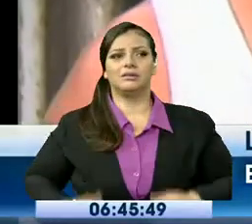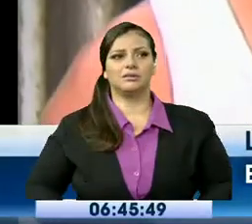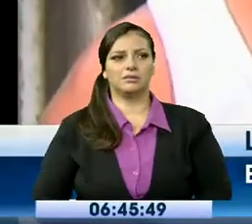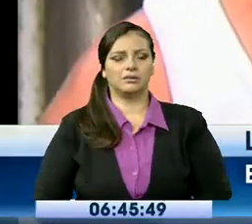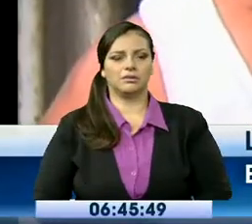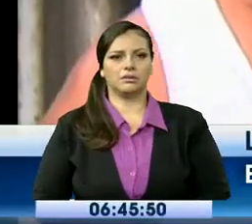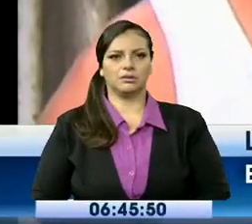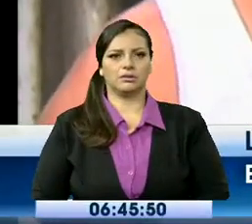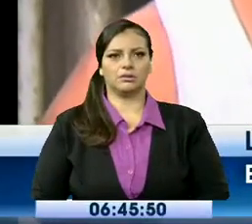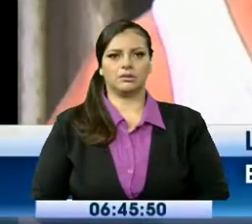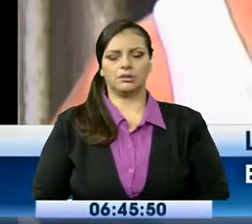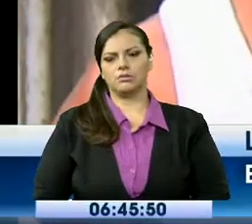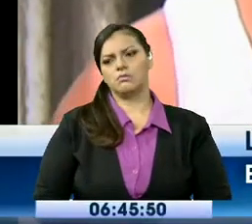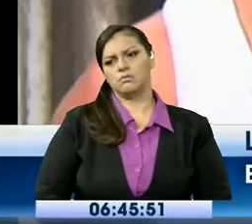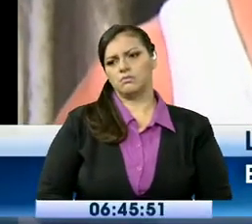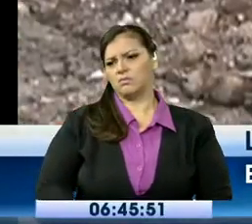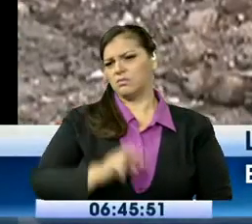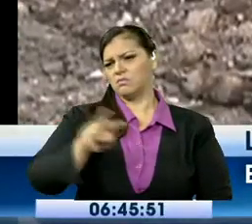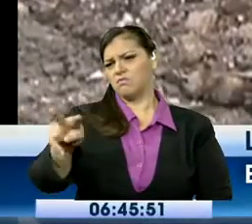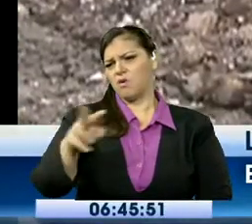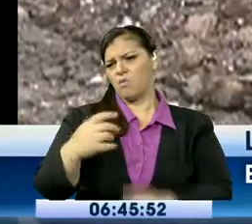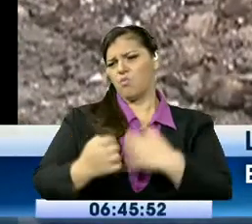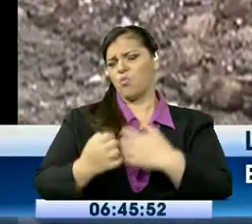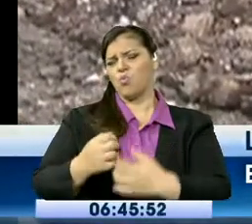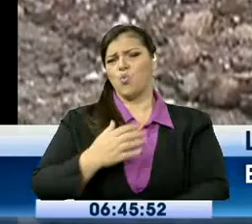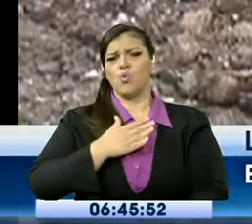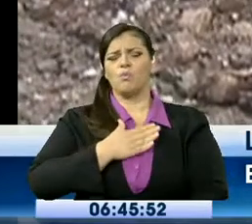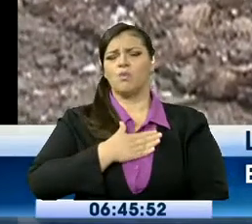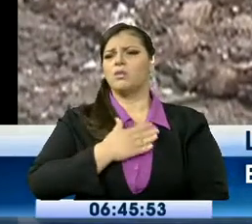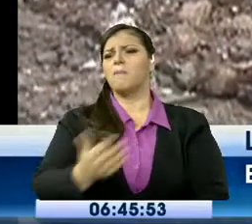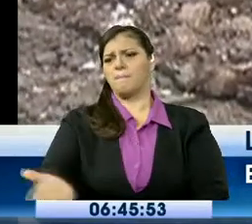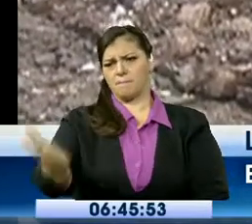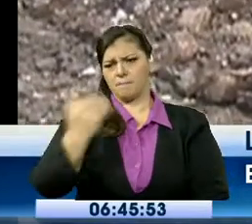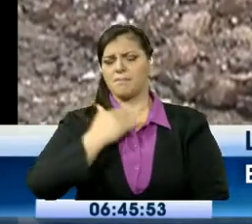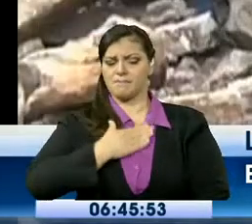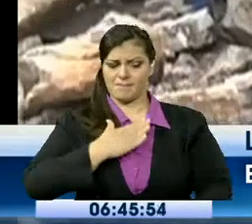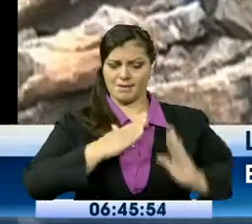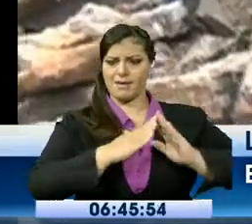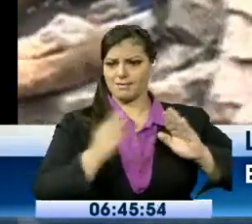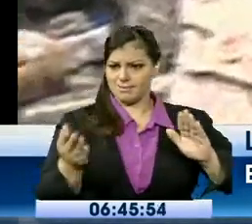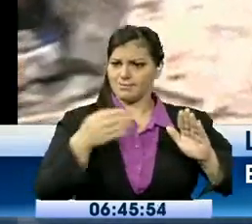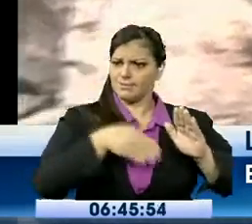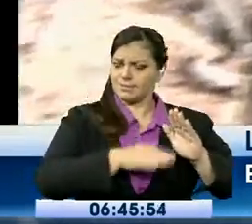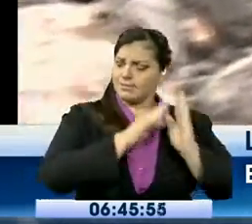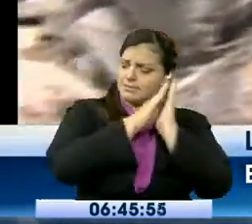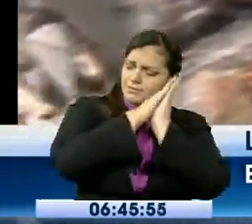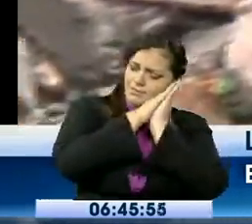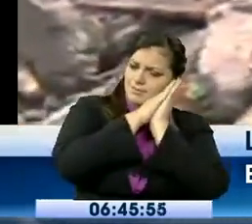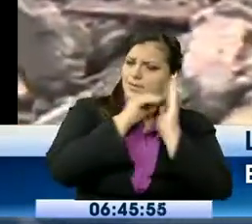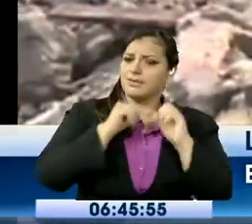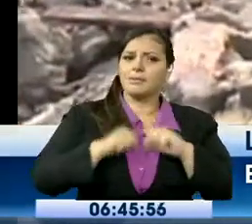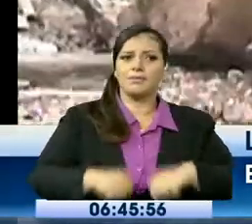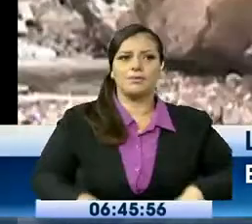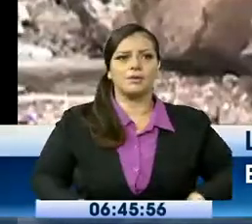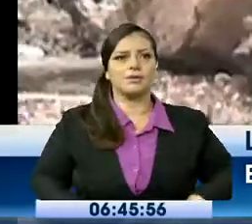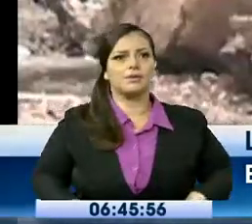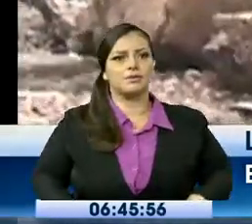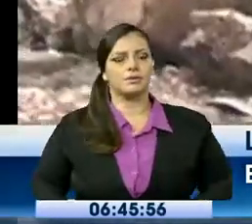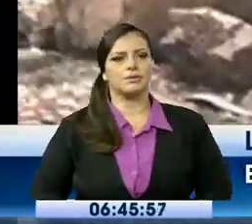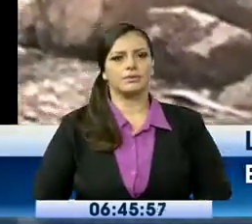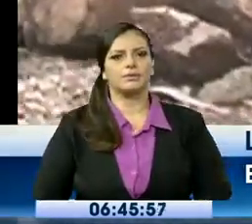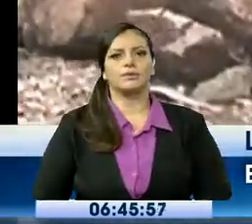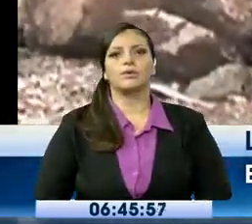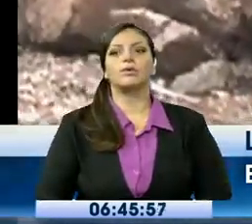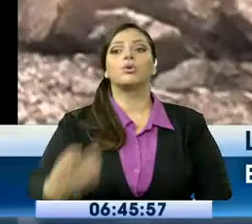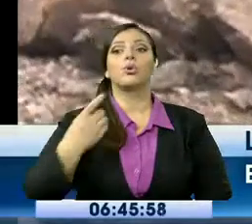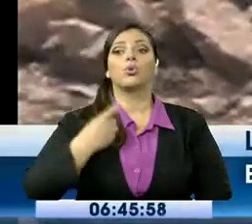le di mi cabida para que vengan a dormir acá. En horas de la mañana, el propietario del terreno acudió al sitio de la emergencia. Prefirió no